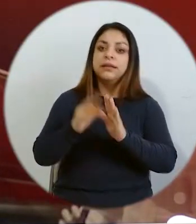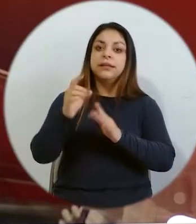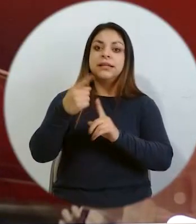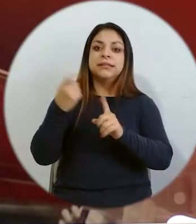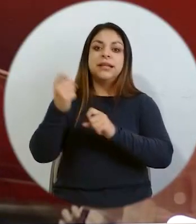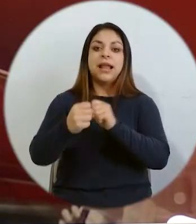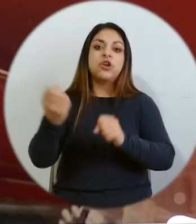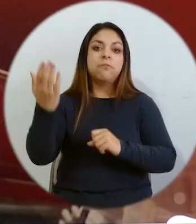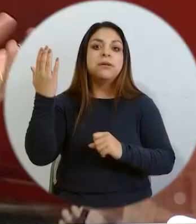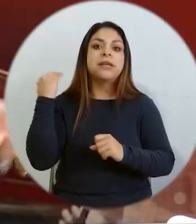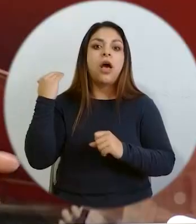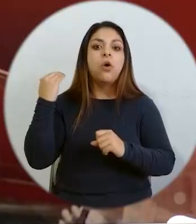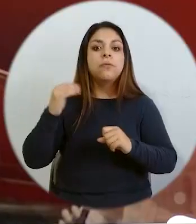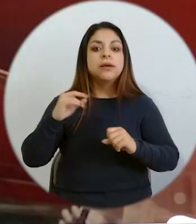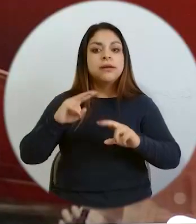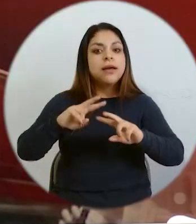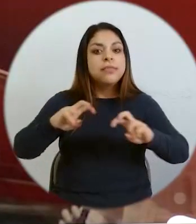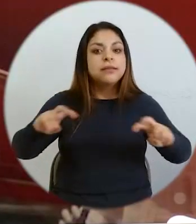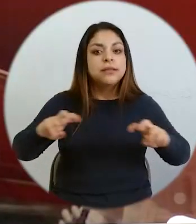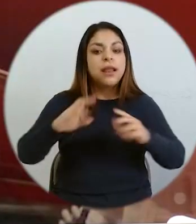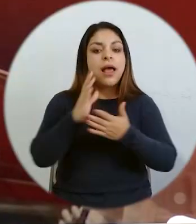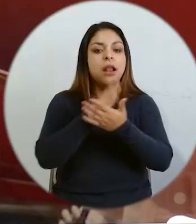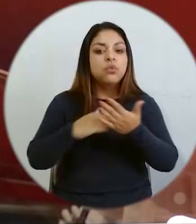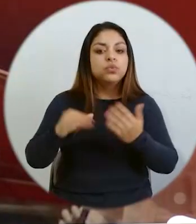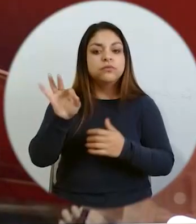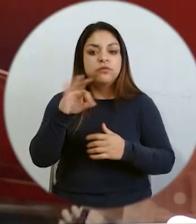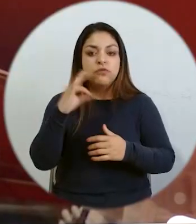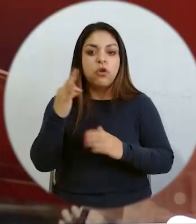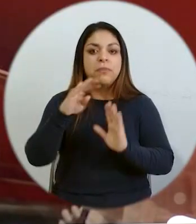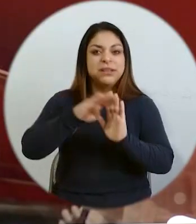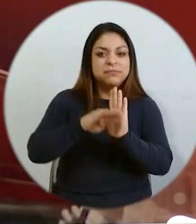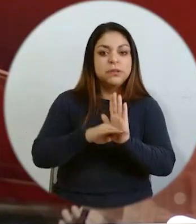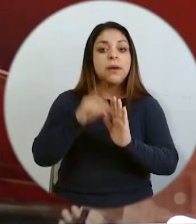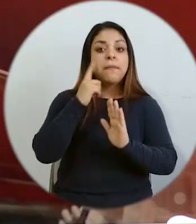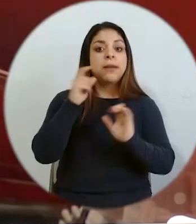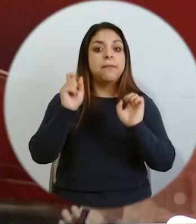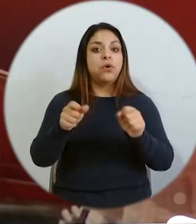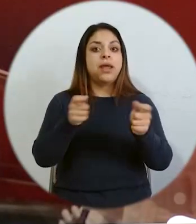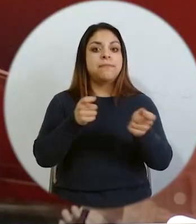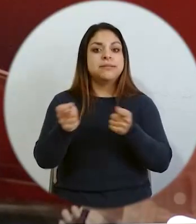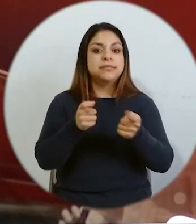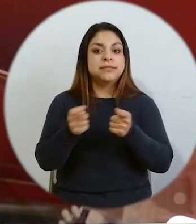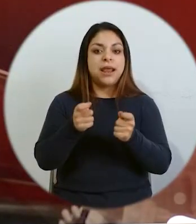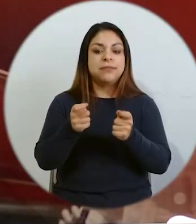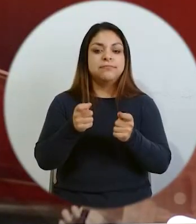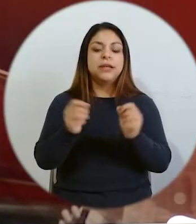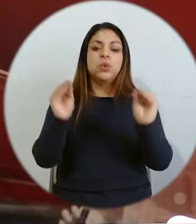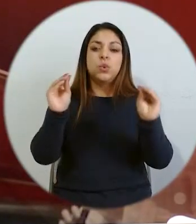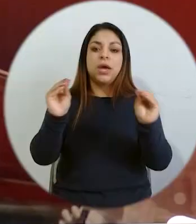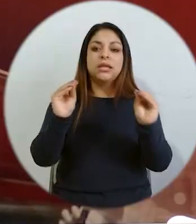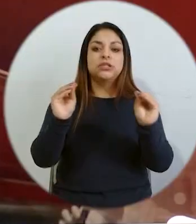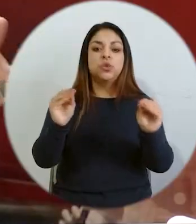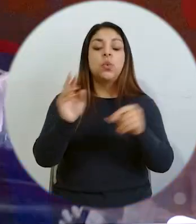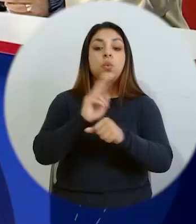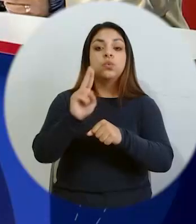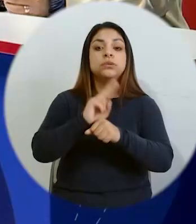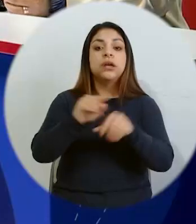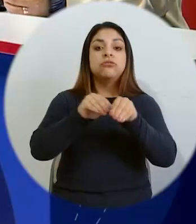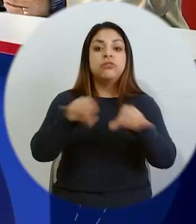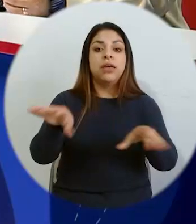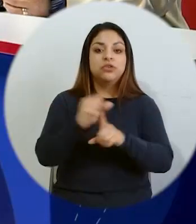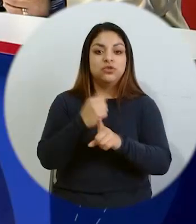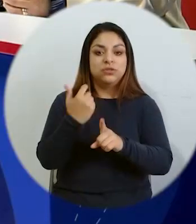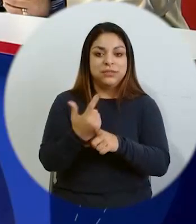pasado empezó también a analizar algunas reformas en algunos lineamientos para poder administrar en el contexto educativo el uso de